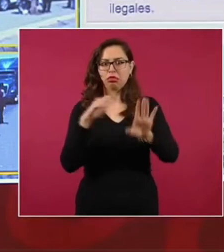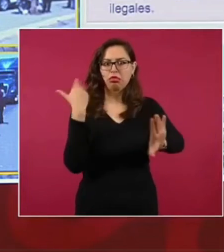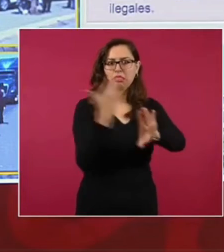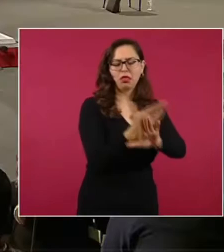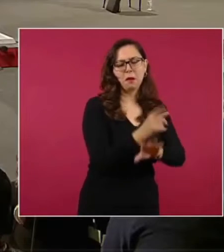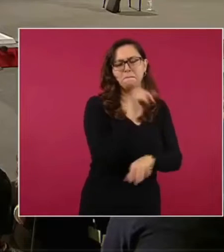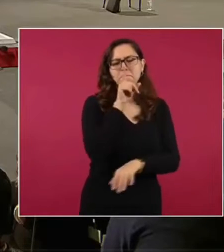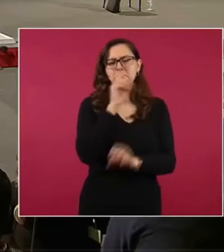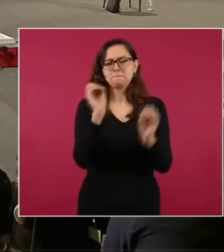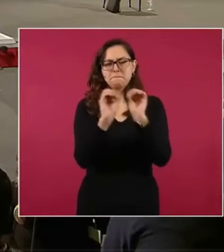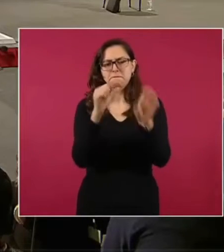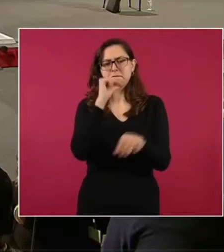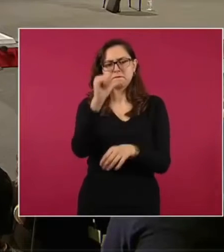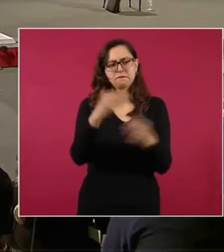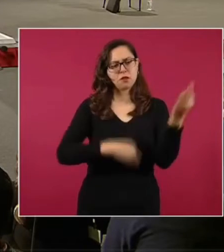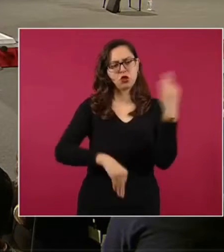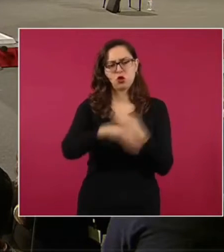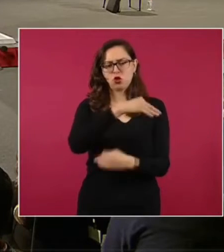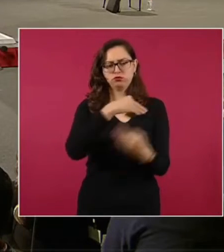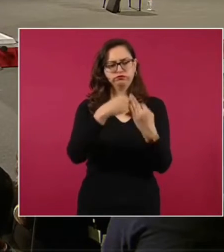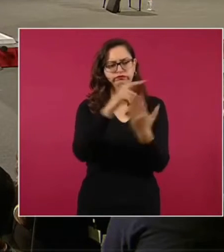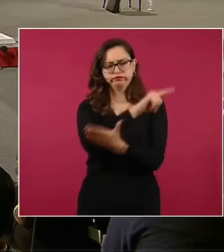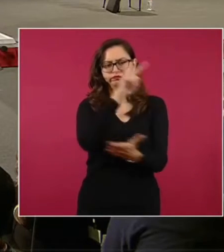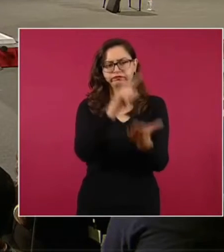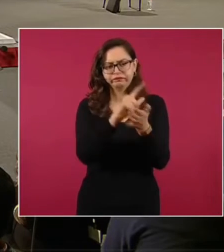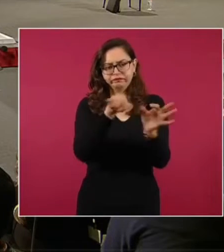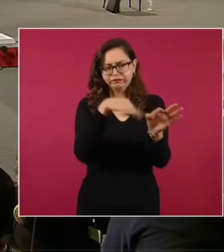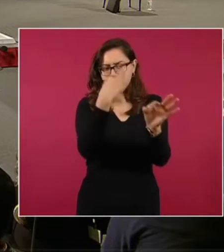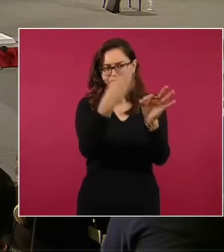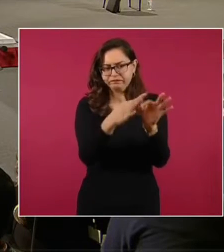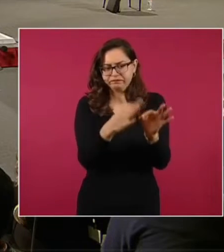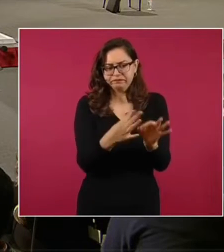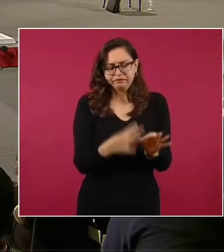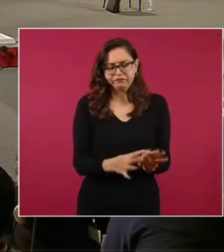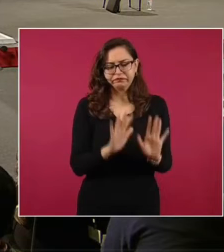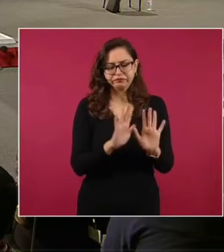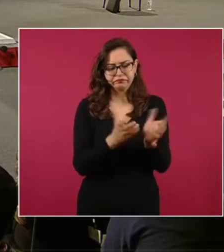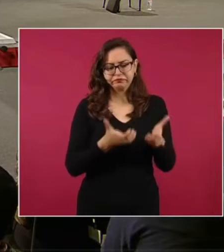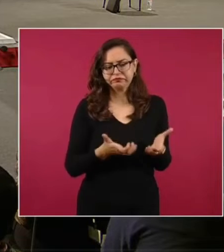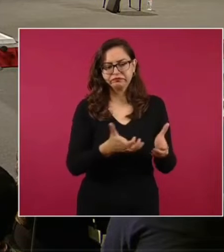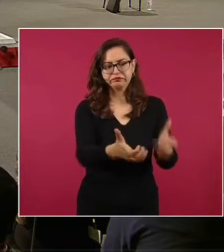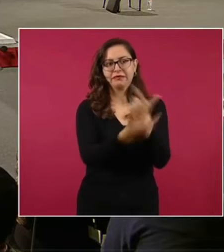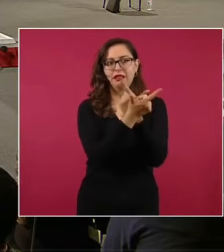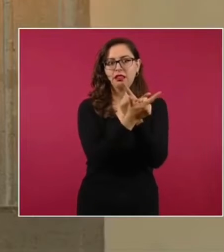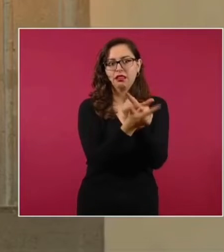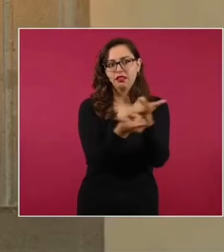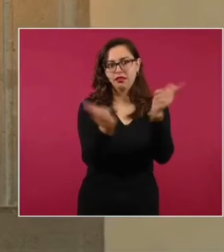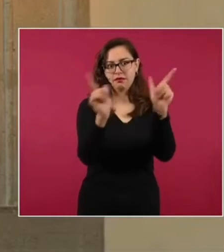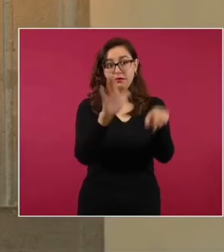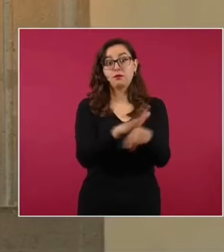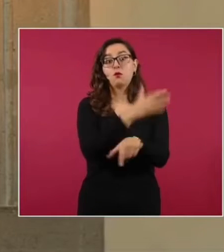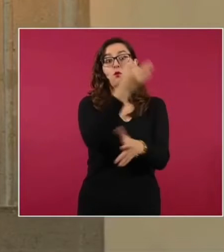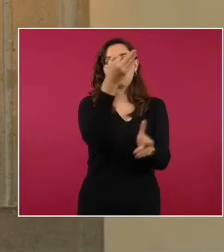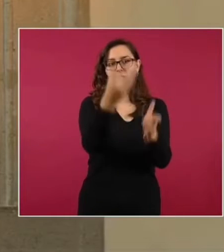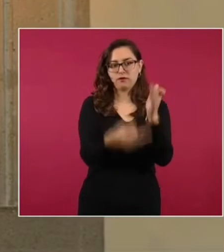humanos. Siguiente. Y con motivo de estas acciones, donde participó a su vez también la